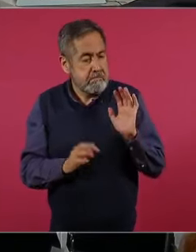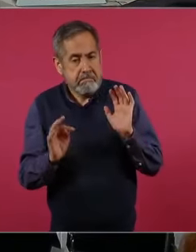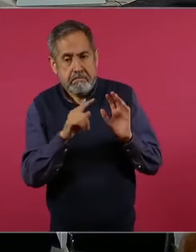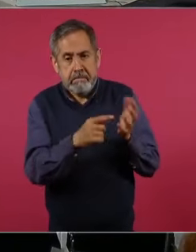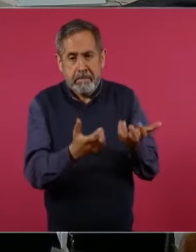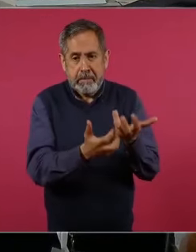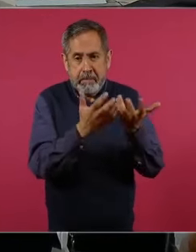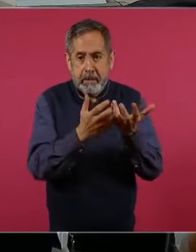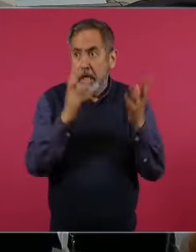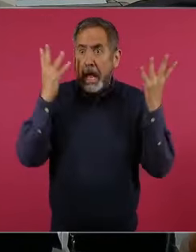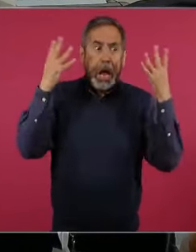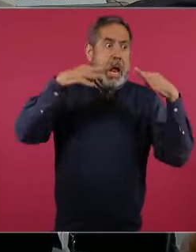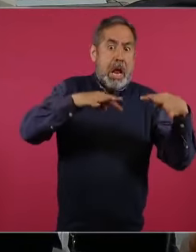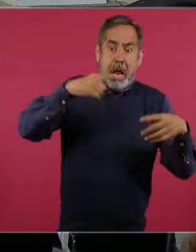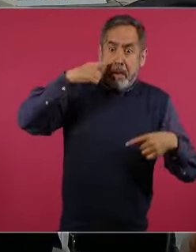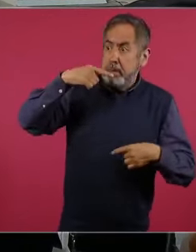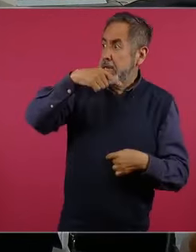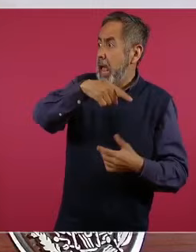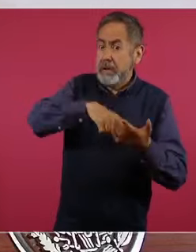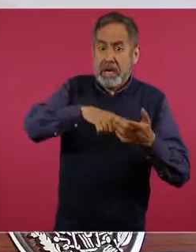se vuelva la gran nota,